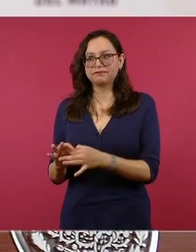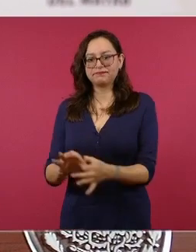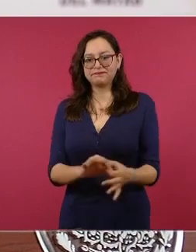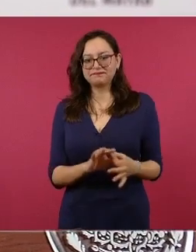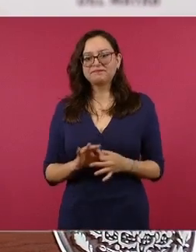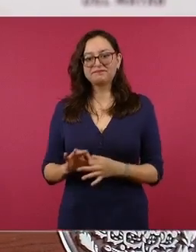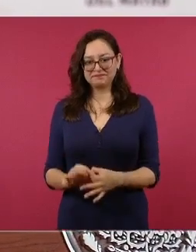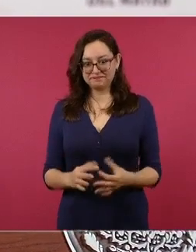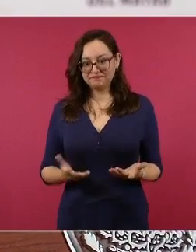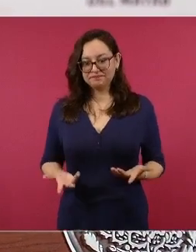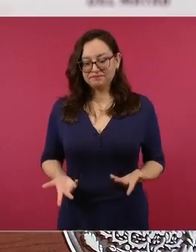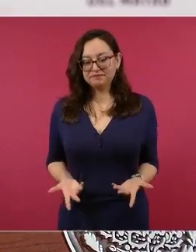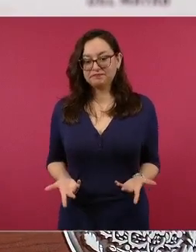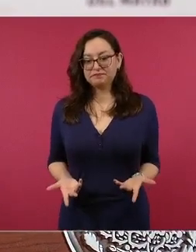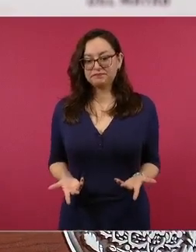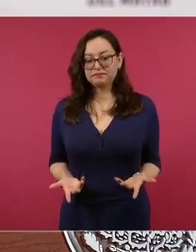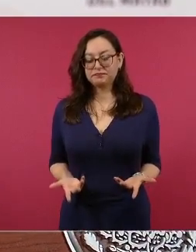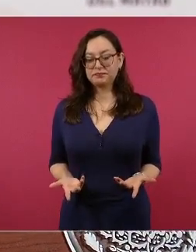con